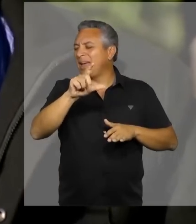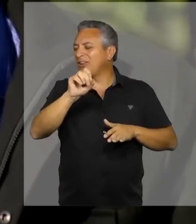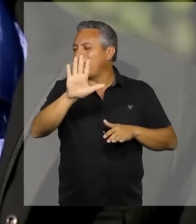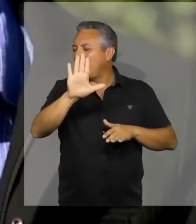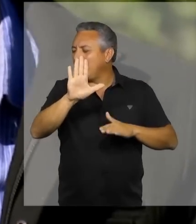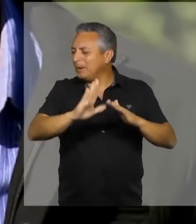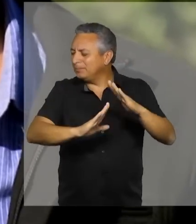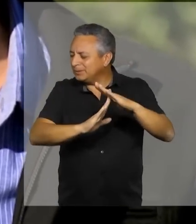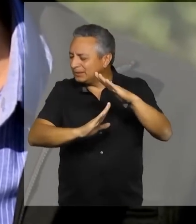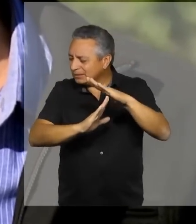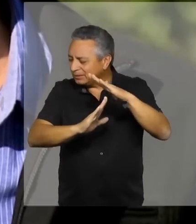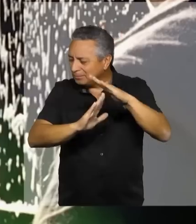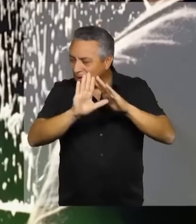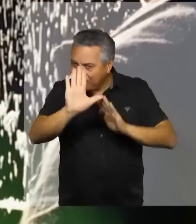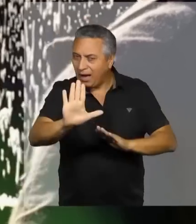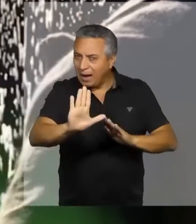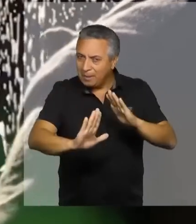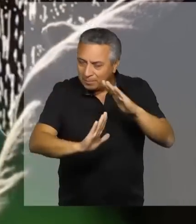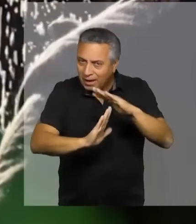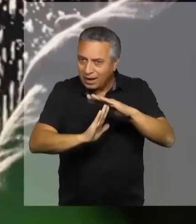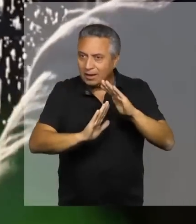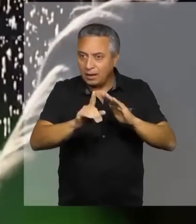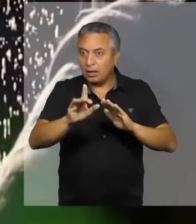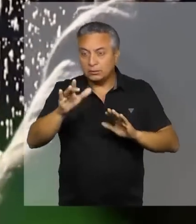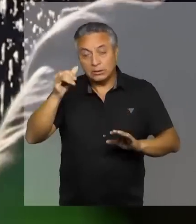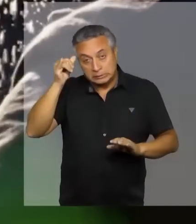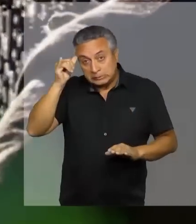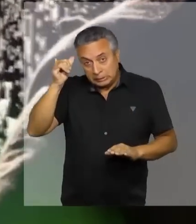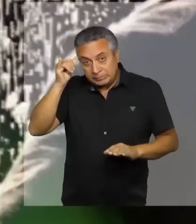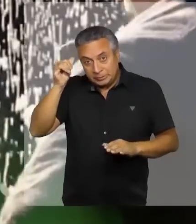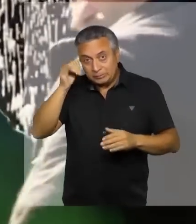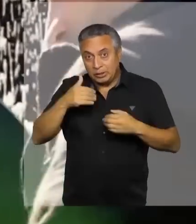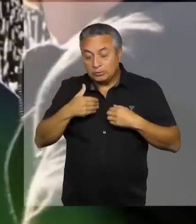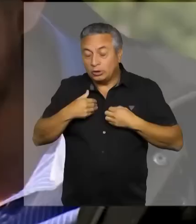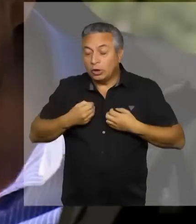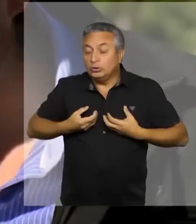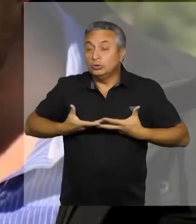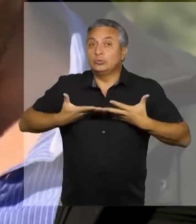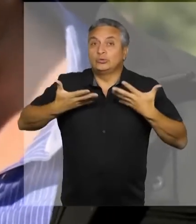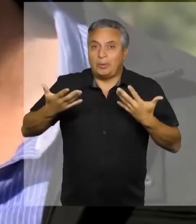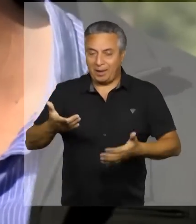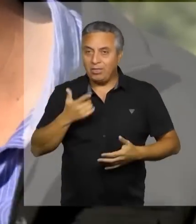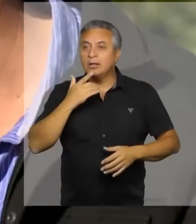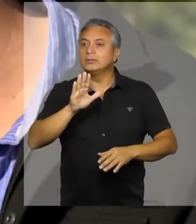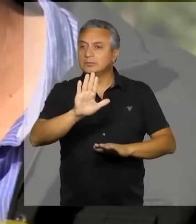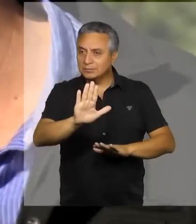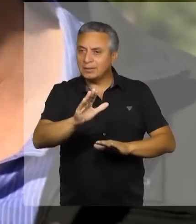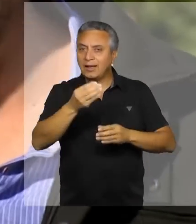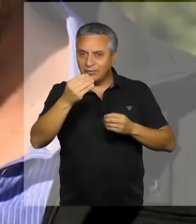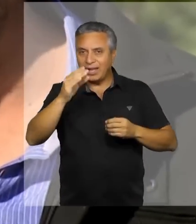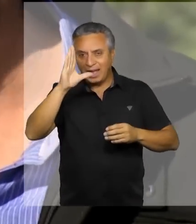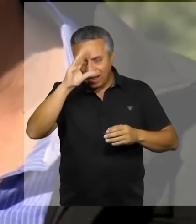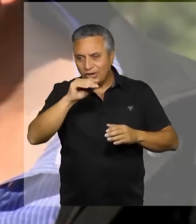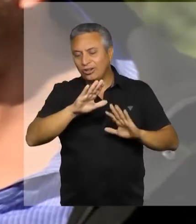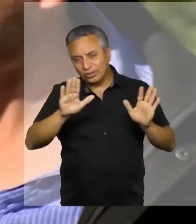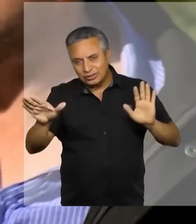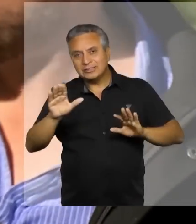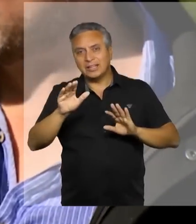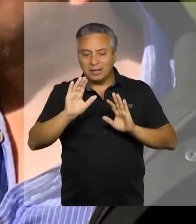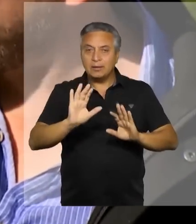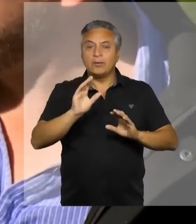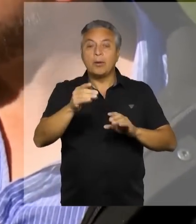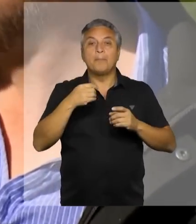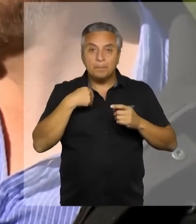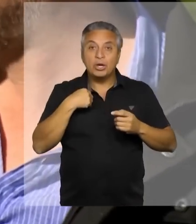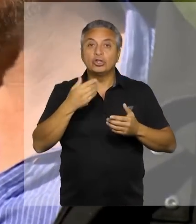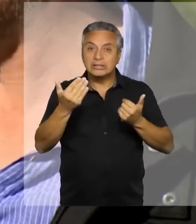Marco, para, hombre. Para. Escúcheme, es que me he entusiasmado. No, está bien lo que pasó anoche, lo de Paolo Guerrero, ya está bien. Pero necesito